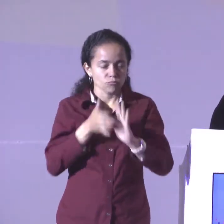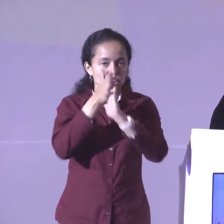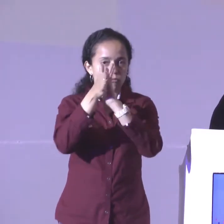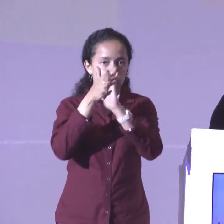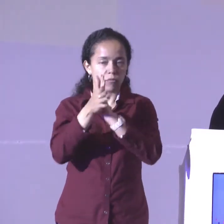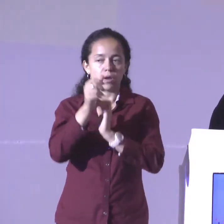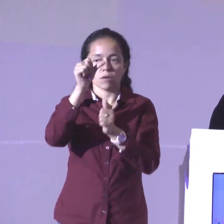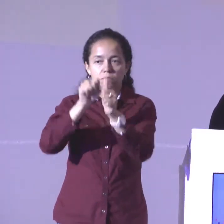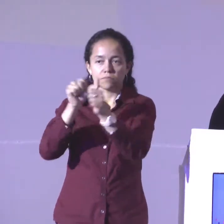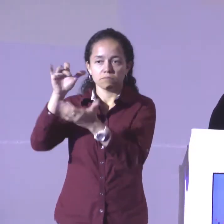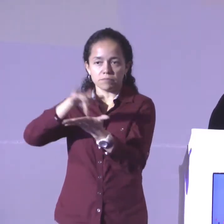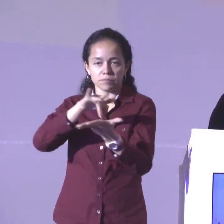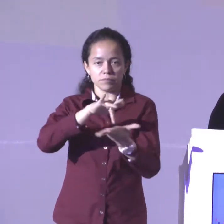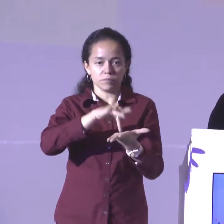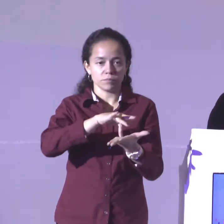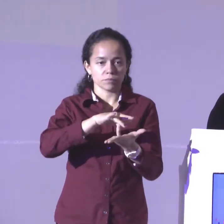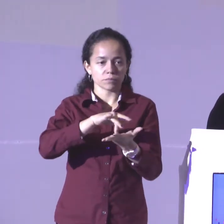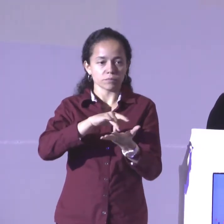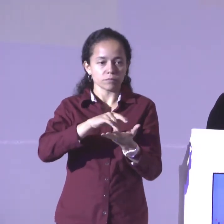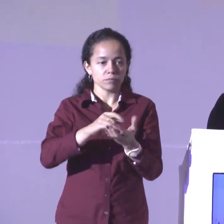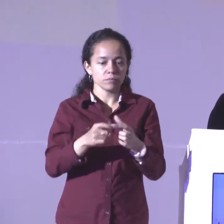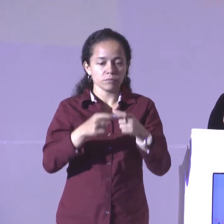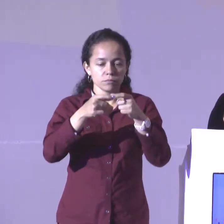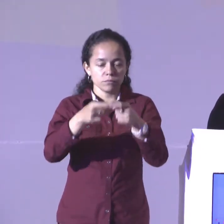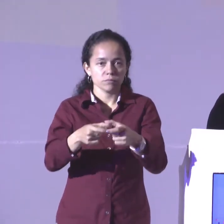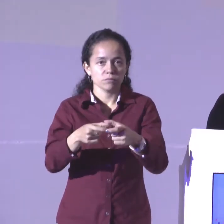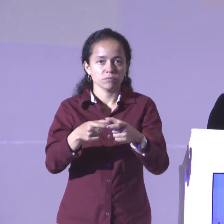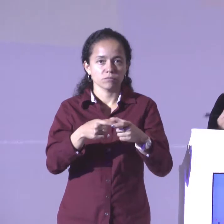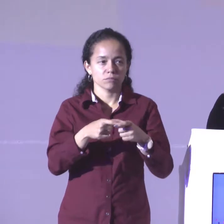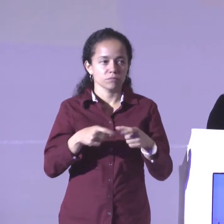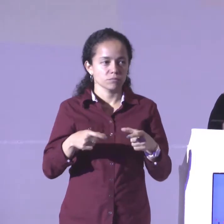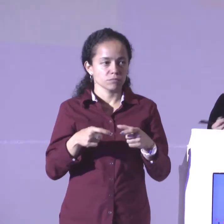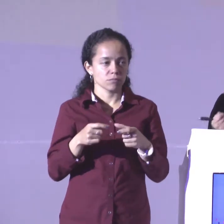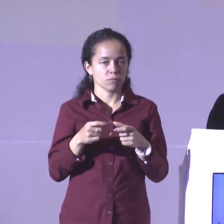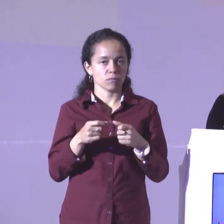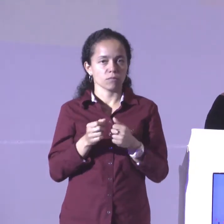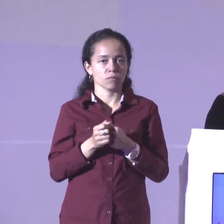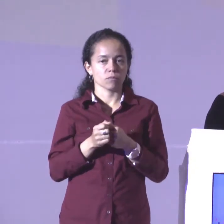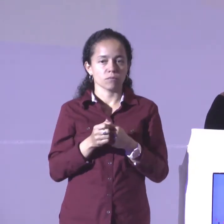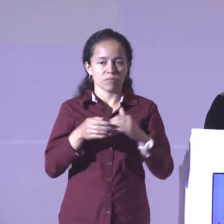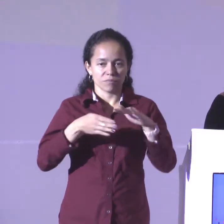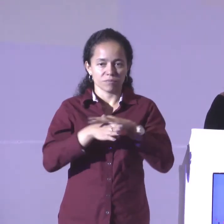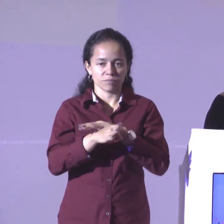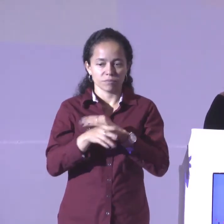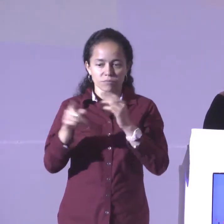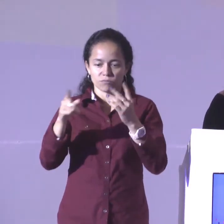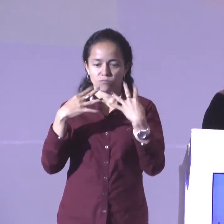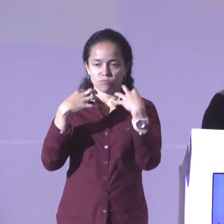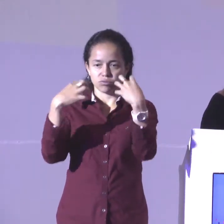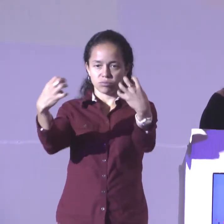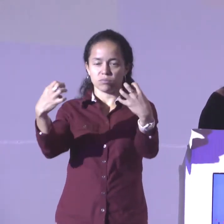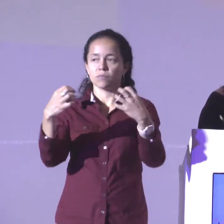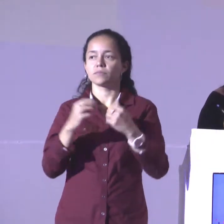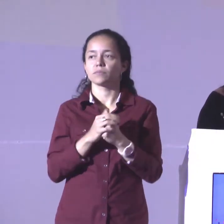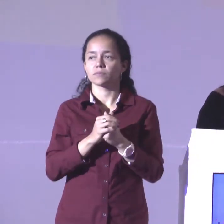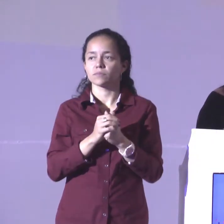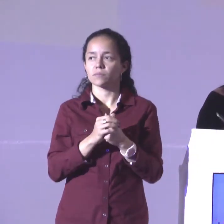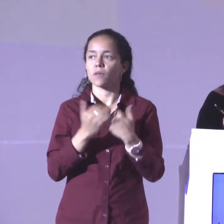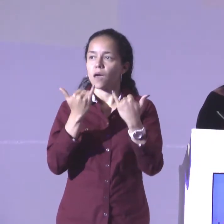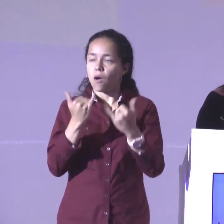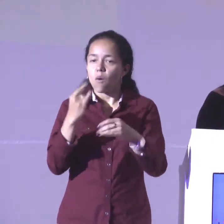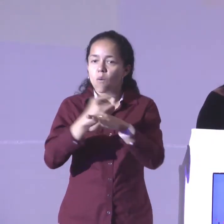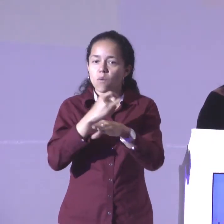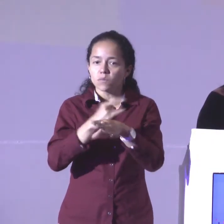cada uno de los asistentes se le entregó un dispositivo al inicio de a la entrada de ese auditorio. Precisamente vamos a